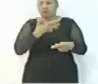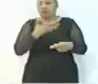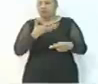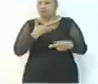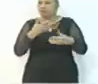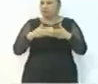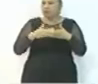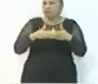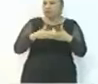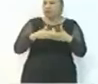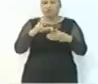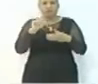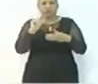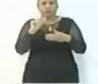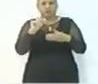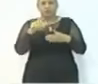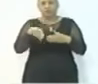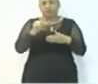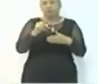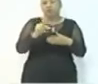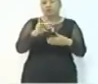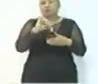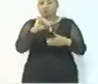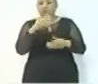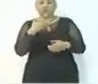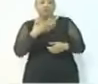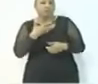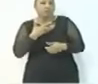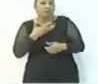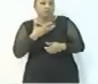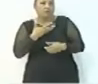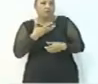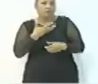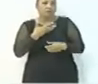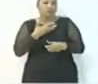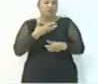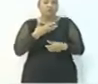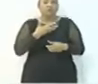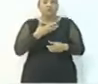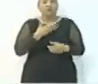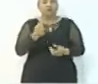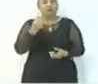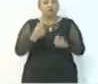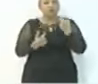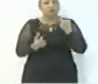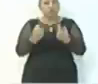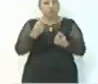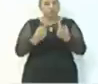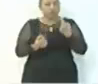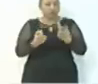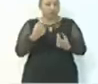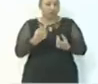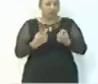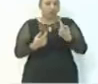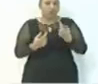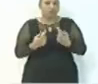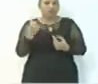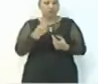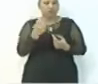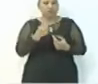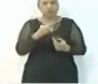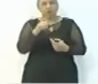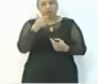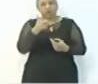mujeres embarazadas. Sin embargo, hay evidencia en la que se comenta que actualmente en